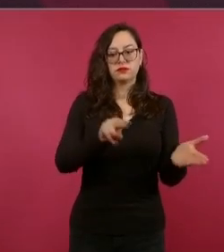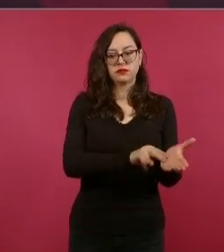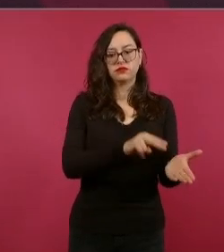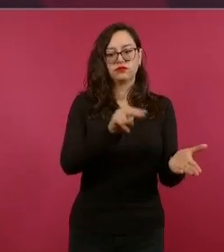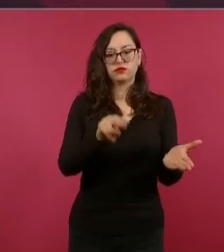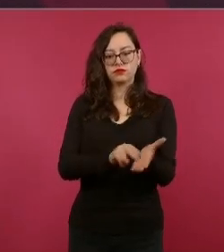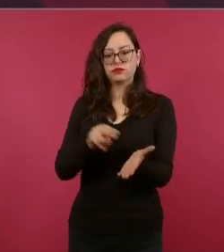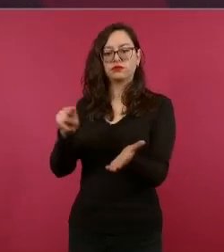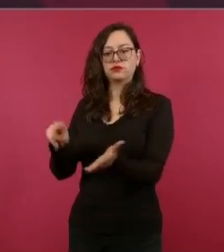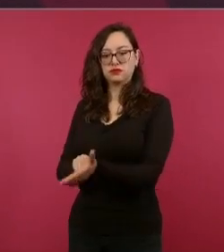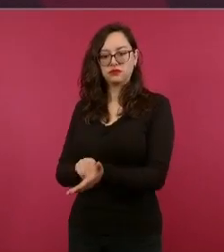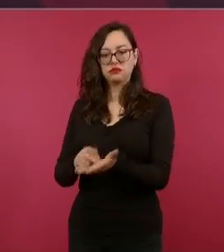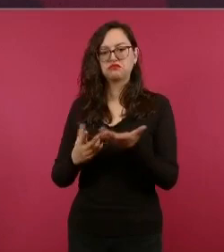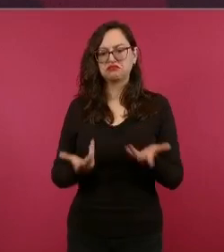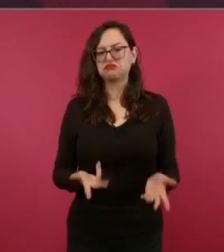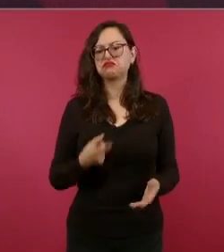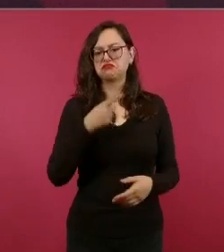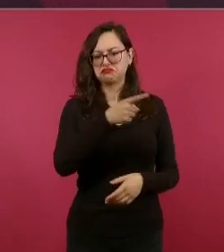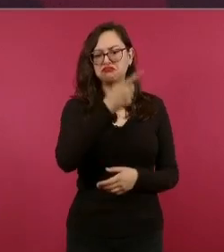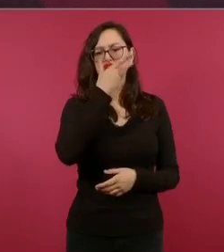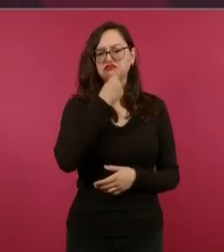sabe escuchar,